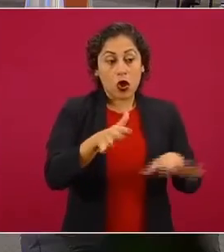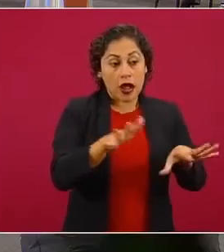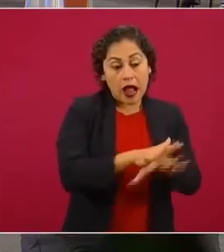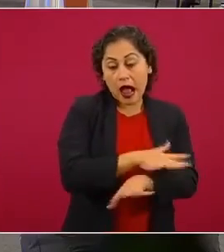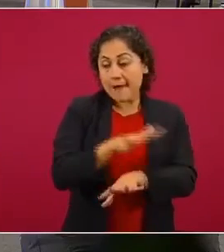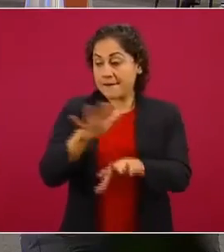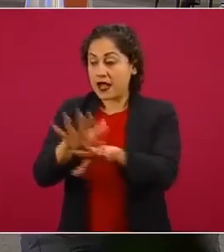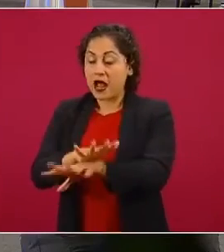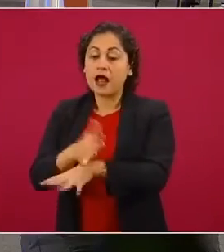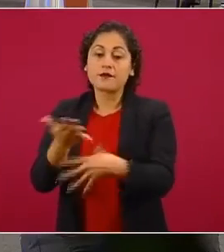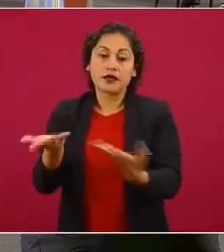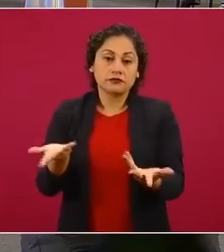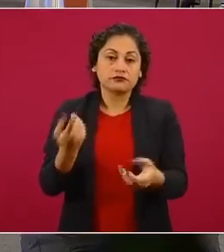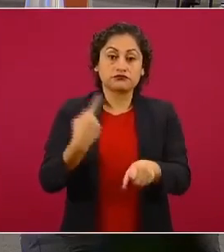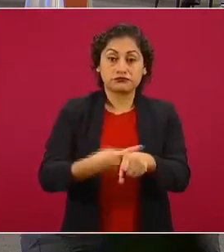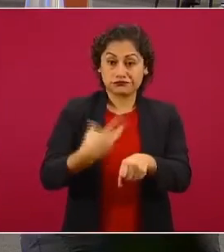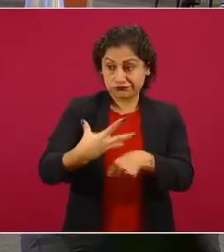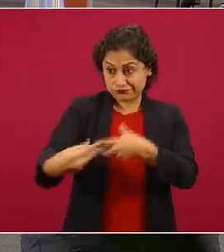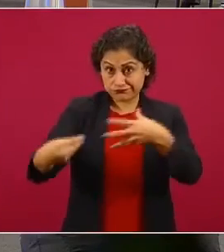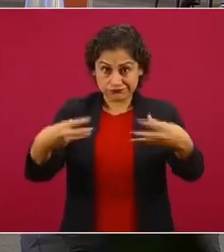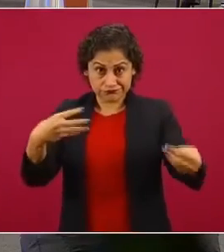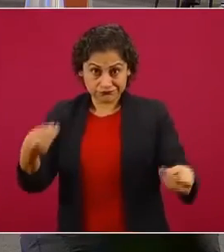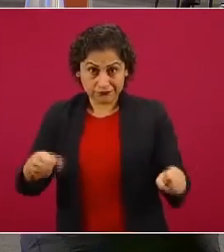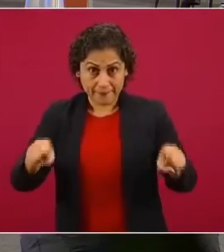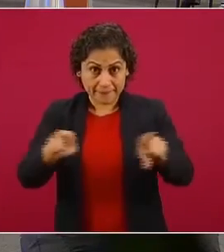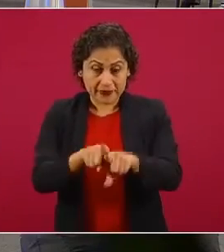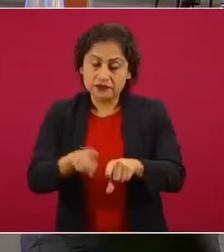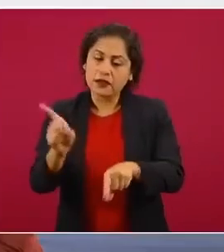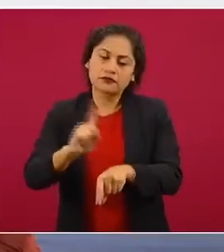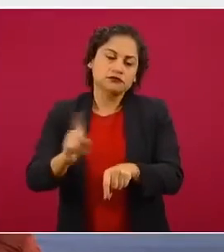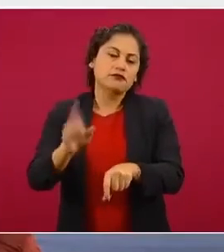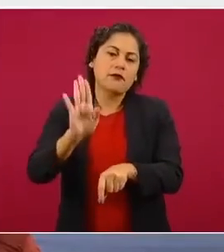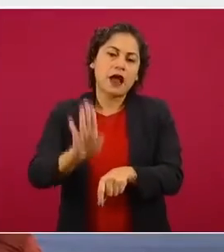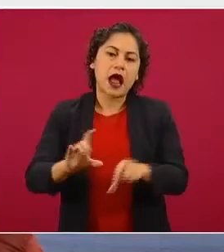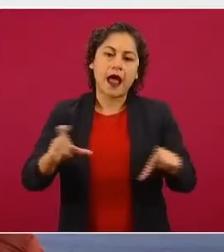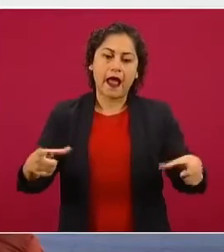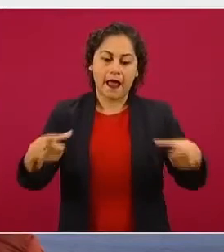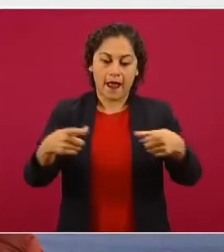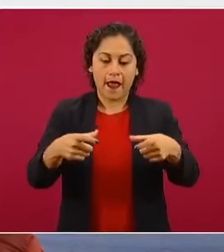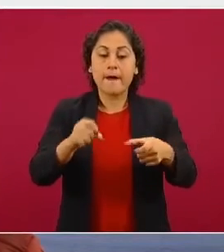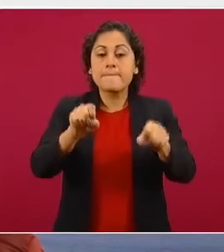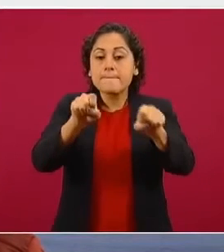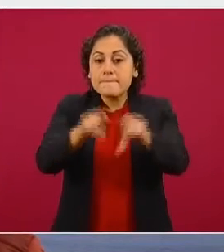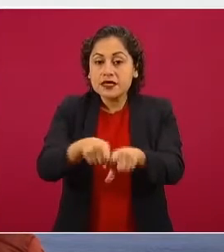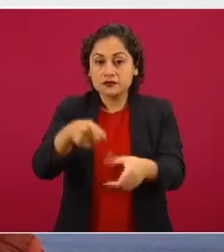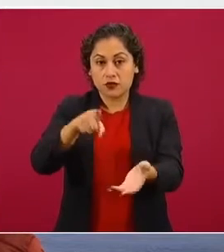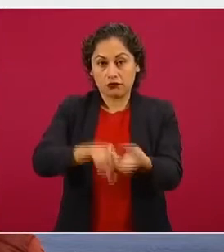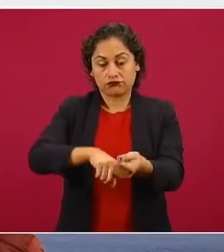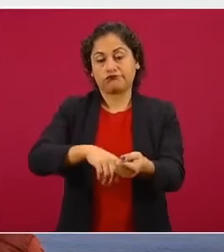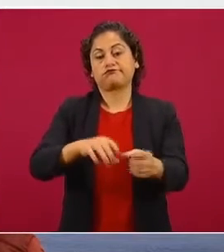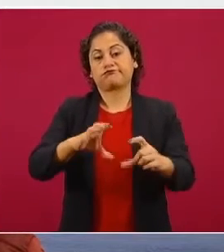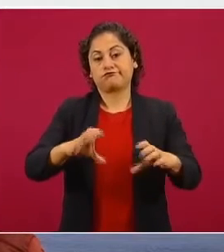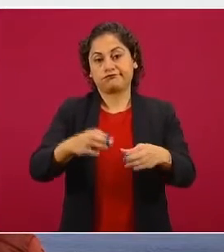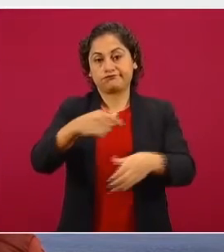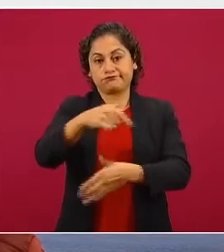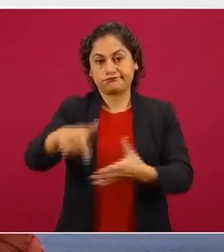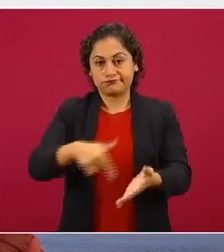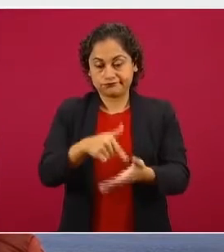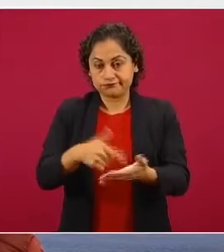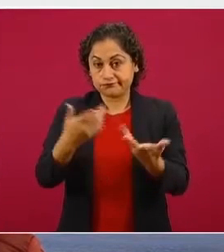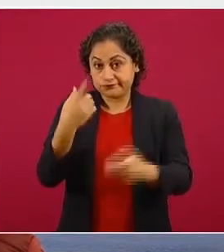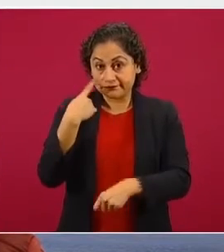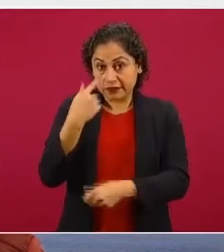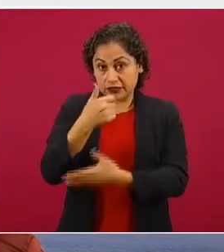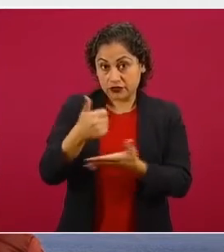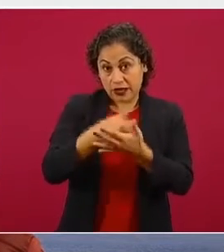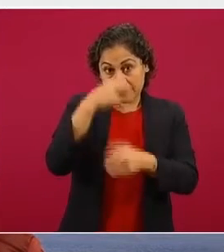es que se contagien una a la otra, son prácticamente la misma población. Y vemos que las hospitalizaciones en el Estado de México también tienen